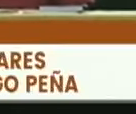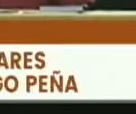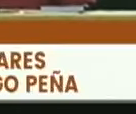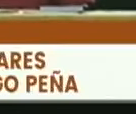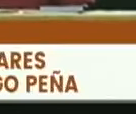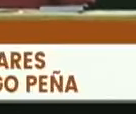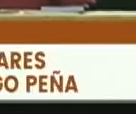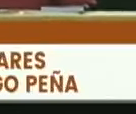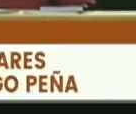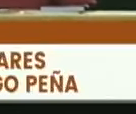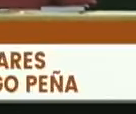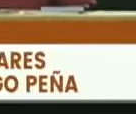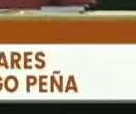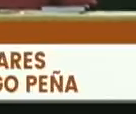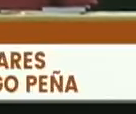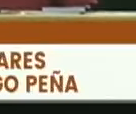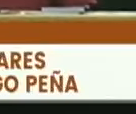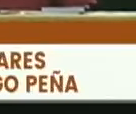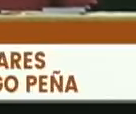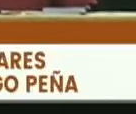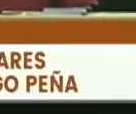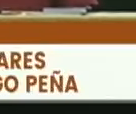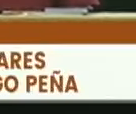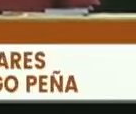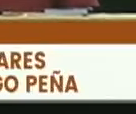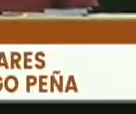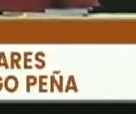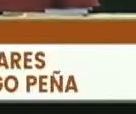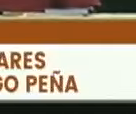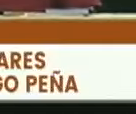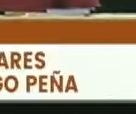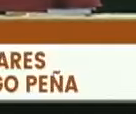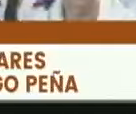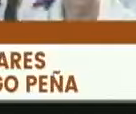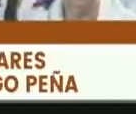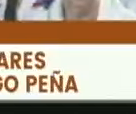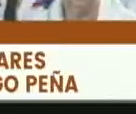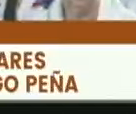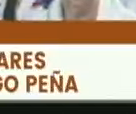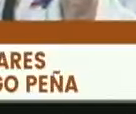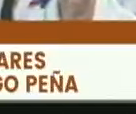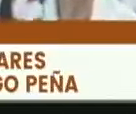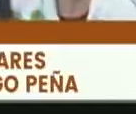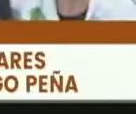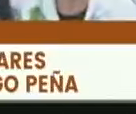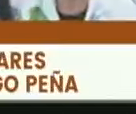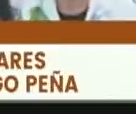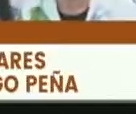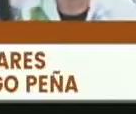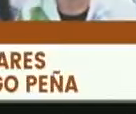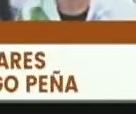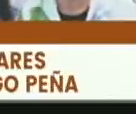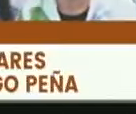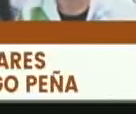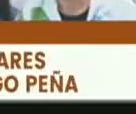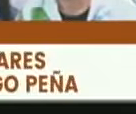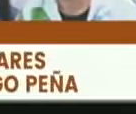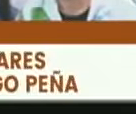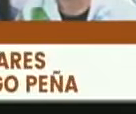nuestros milicianos, milicianas, tenemos a las comunas, a los